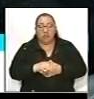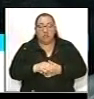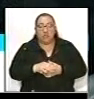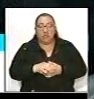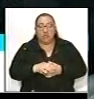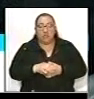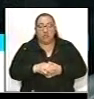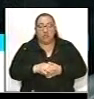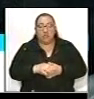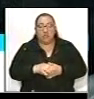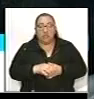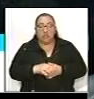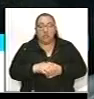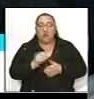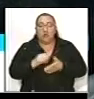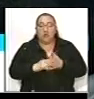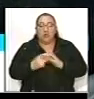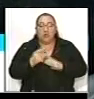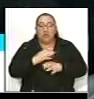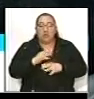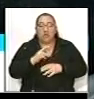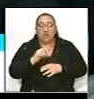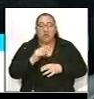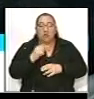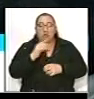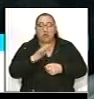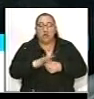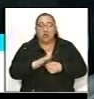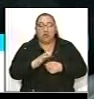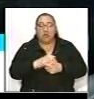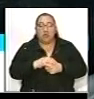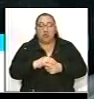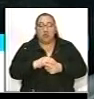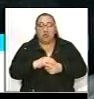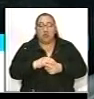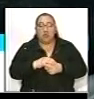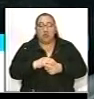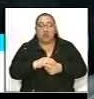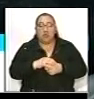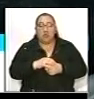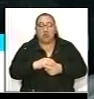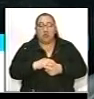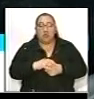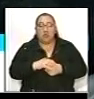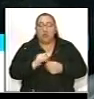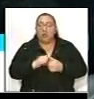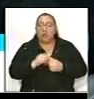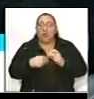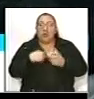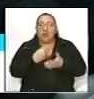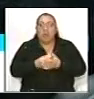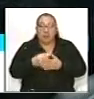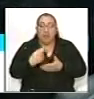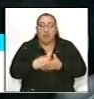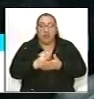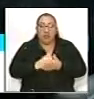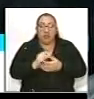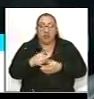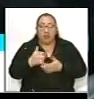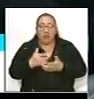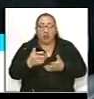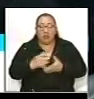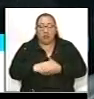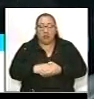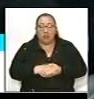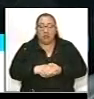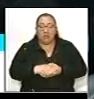la reserva de vacantes está amarrada con el tema de la exoneración de pagos de matrícula, pensiones y otros.